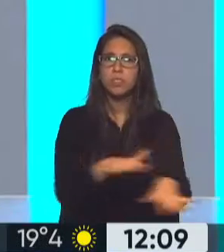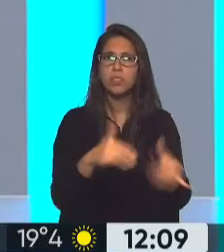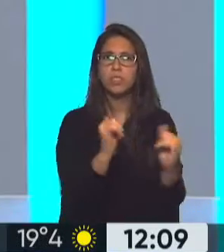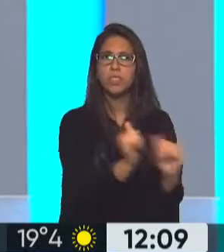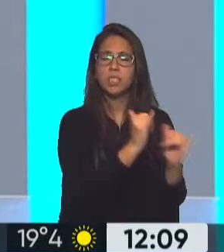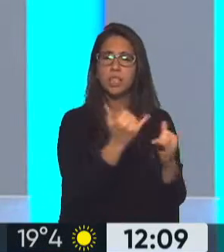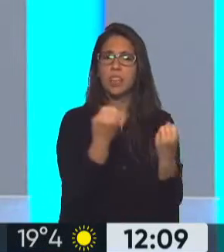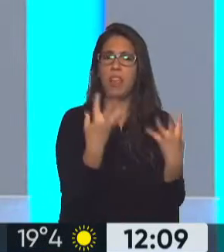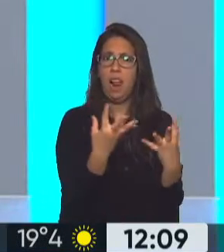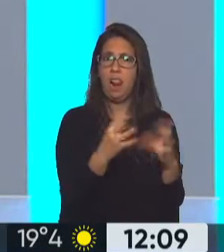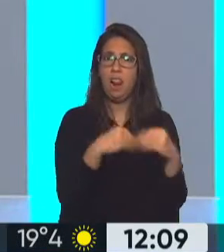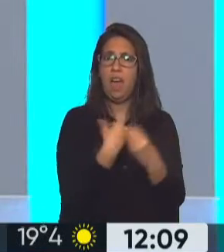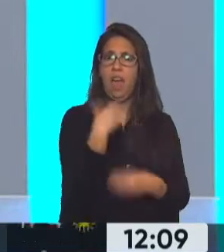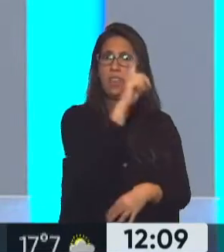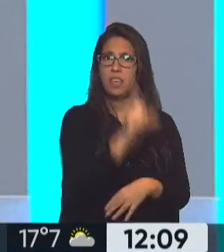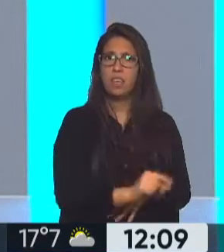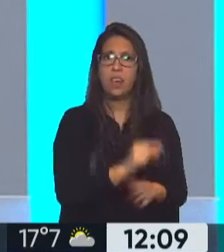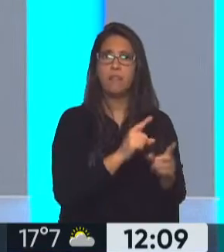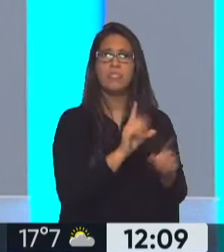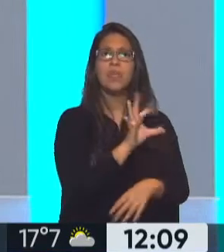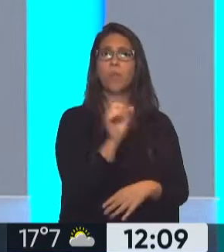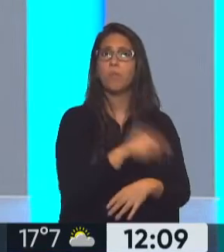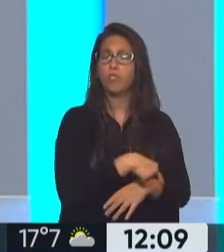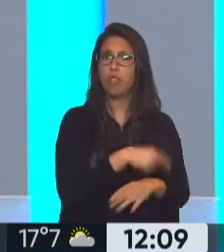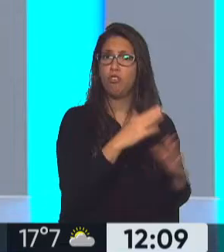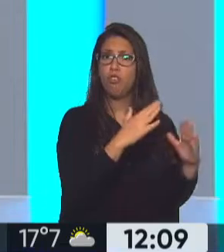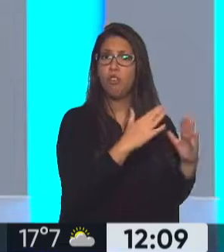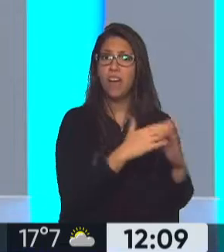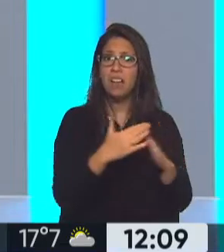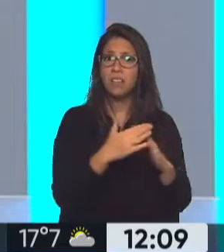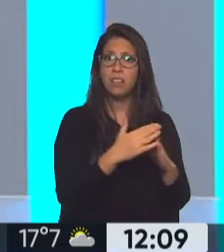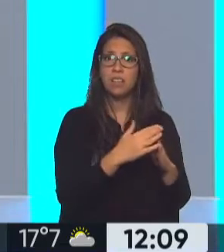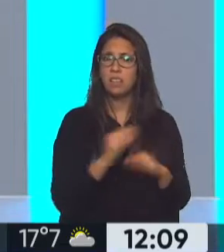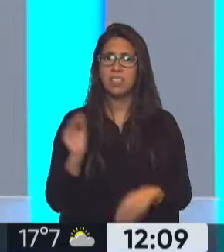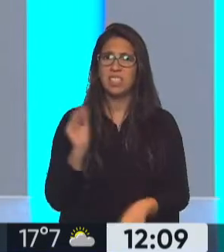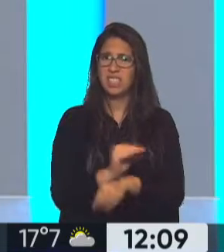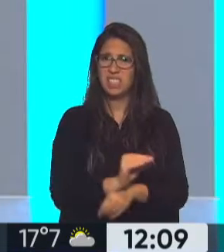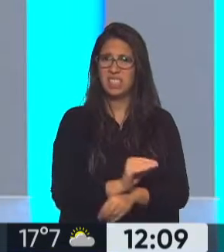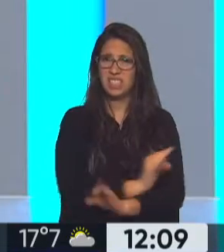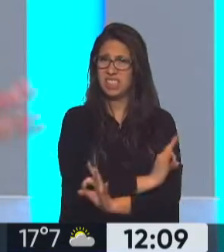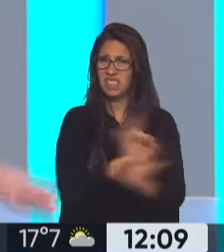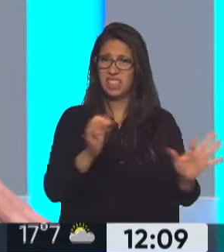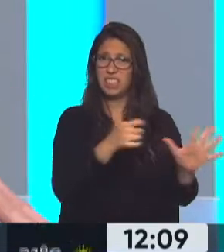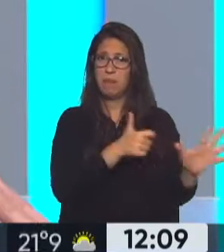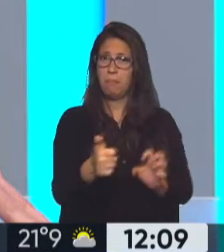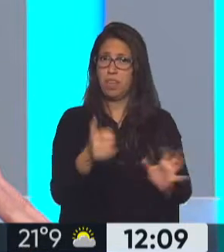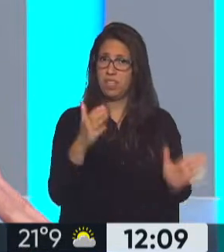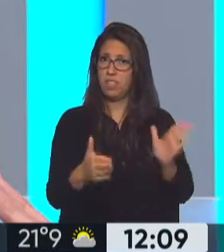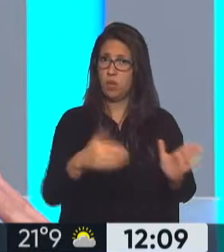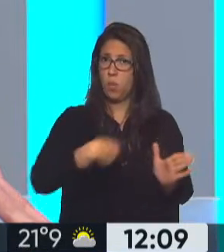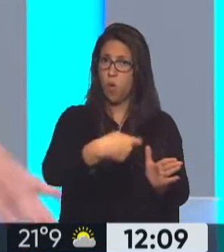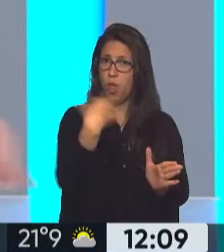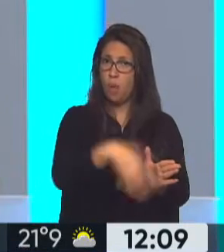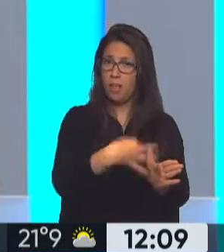que es representativa de toda la Argentina, en el 50% de los casos no se recibió nada en los últimos 6 meses en concepto de cuota de